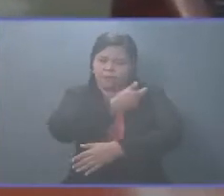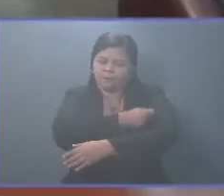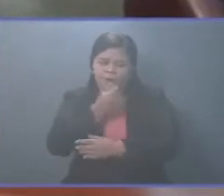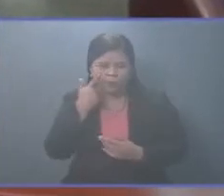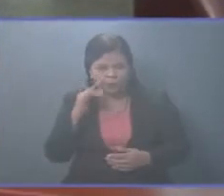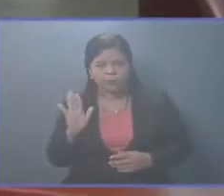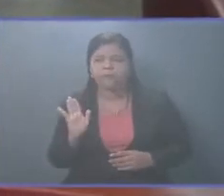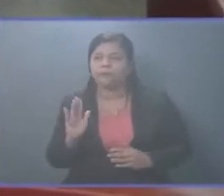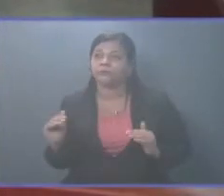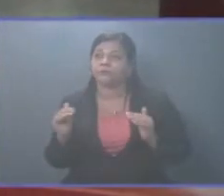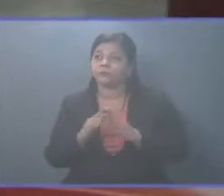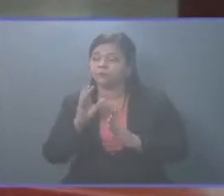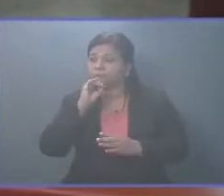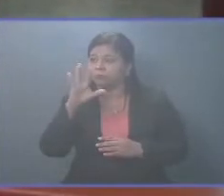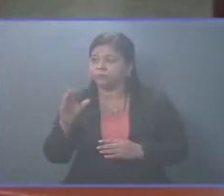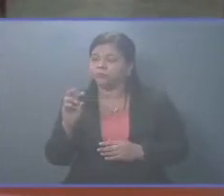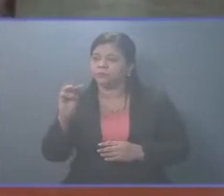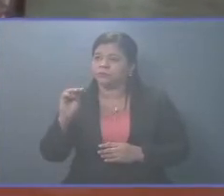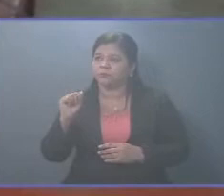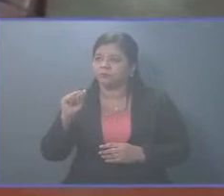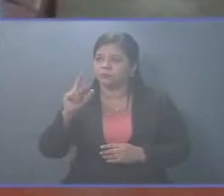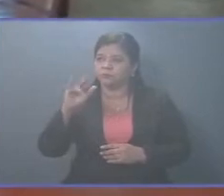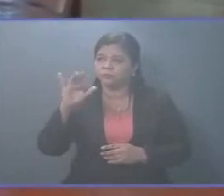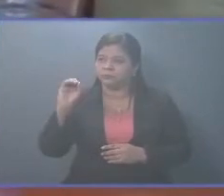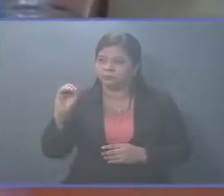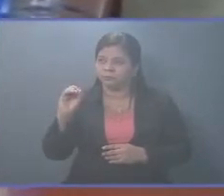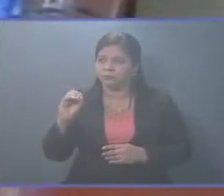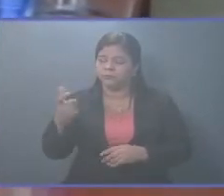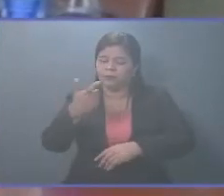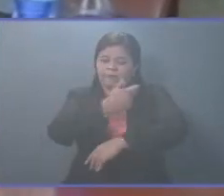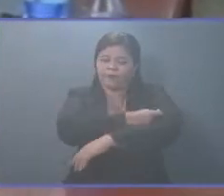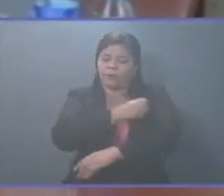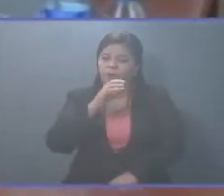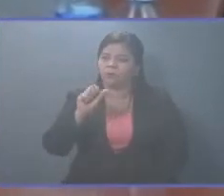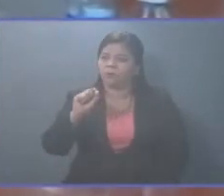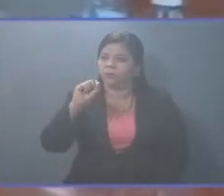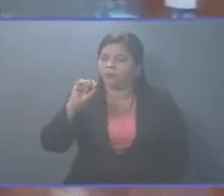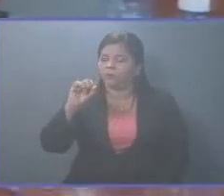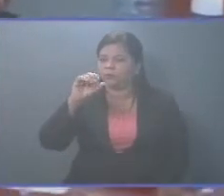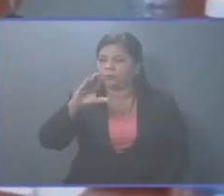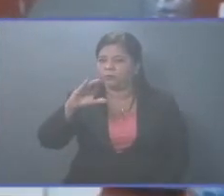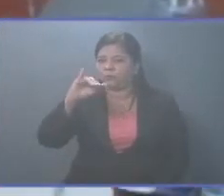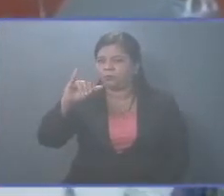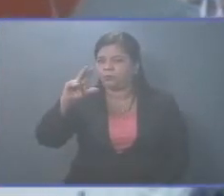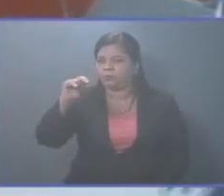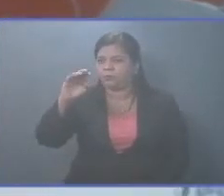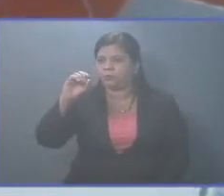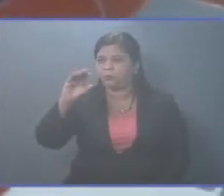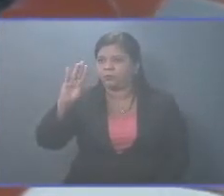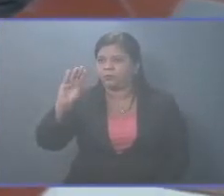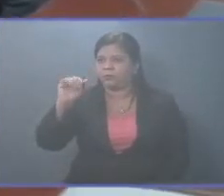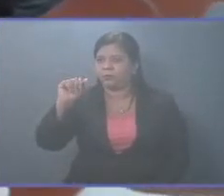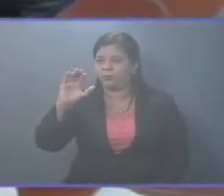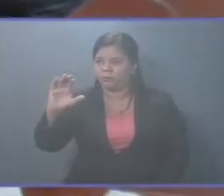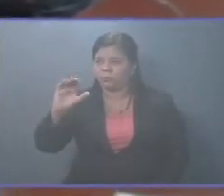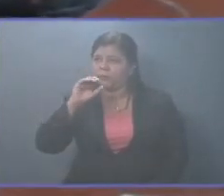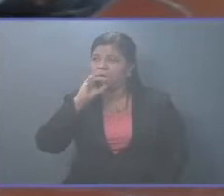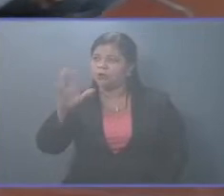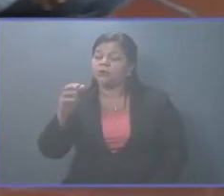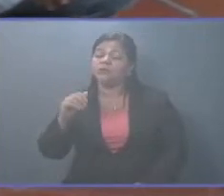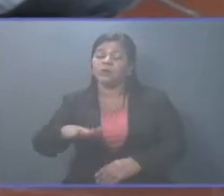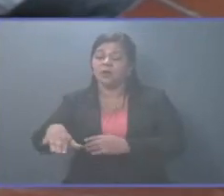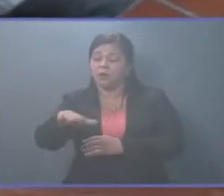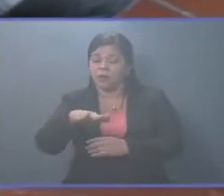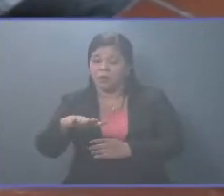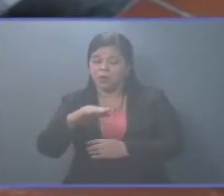Ya comentaba Mauricio la vacuna de Sinovac, que de hecho tiene dos plataformas, tiene la plataforma de Beijing y tiene